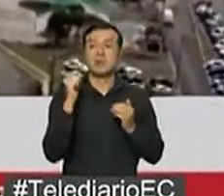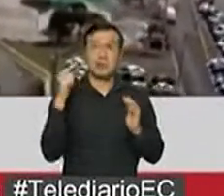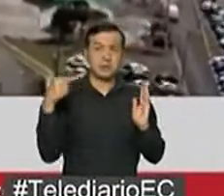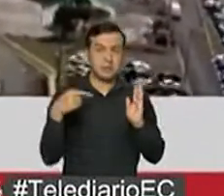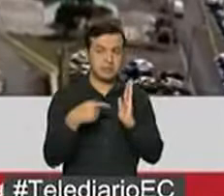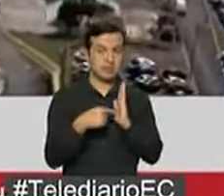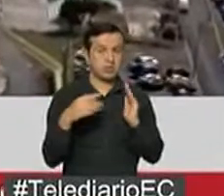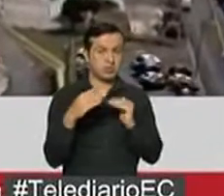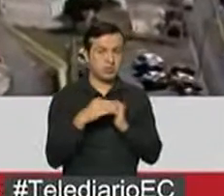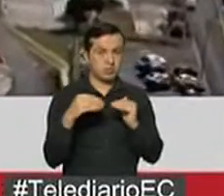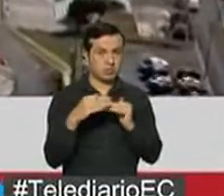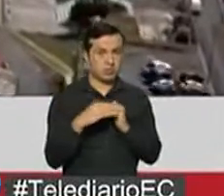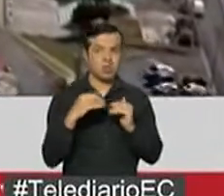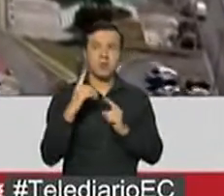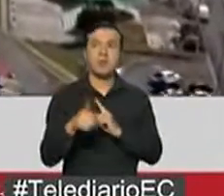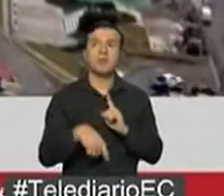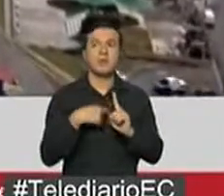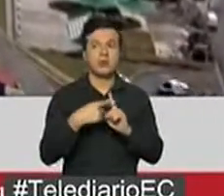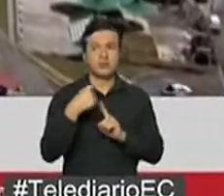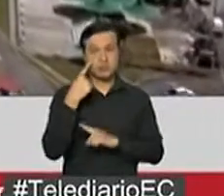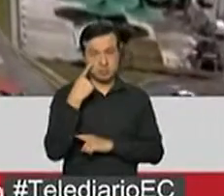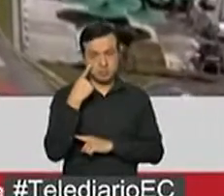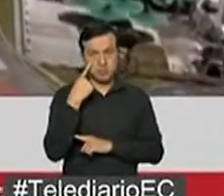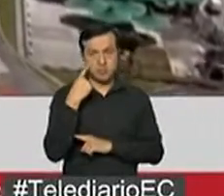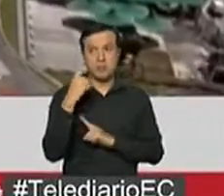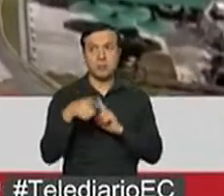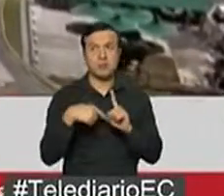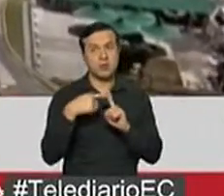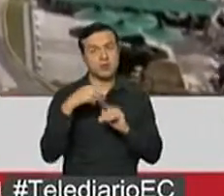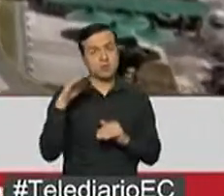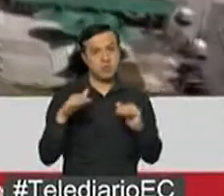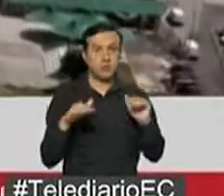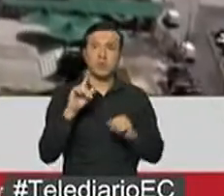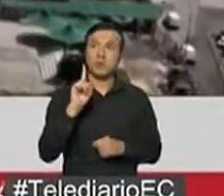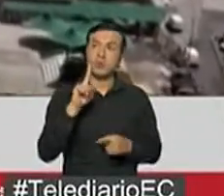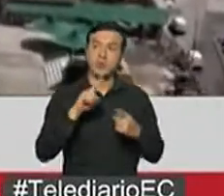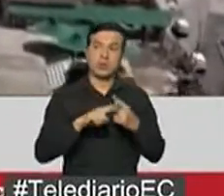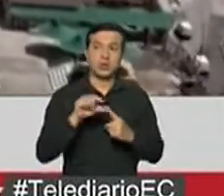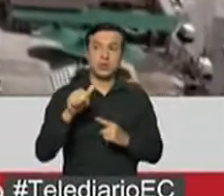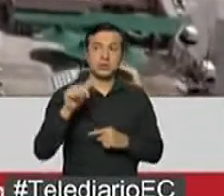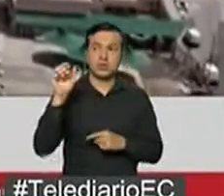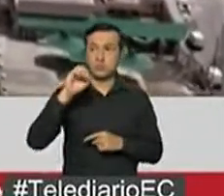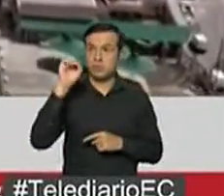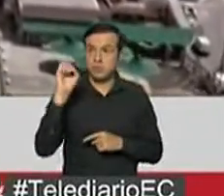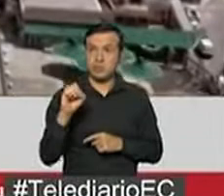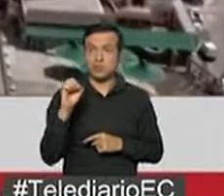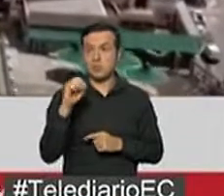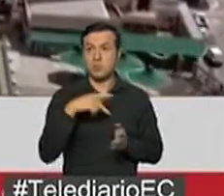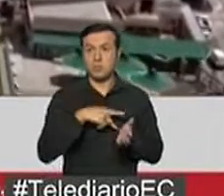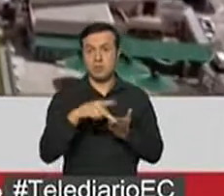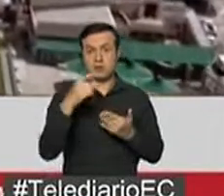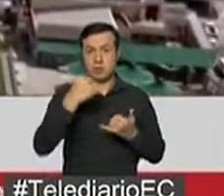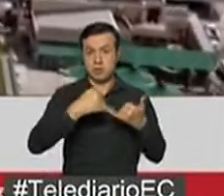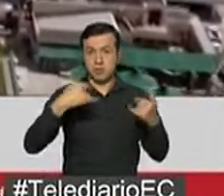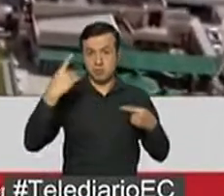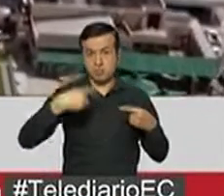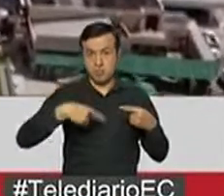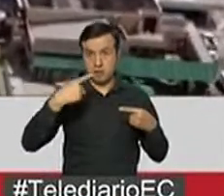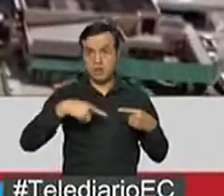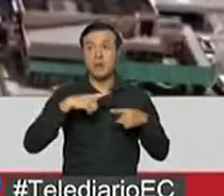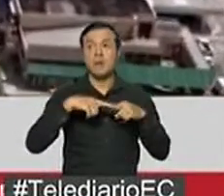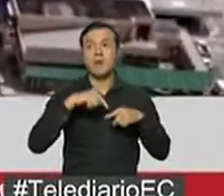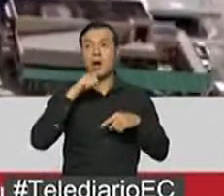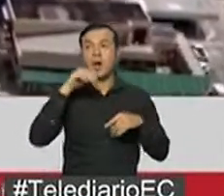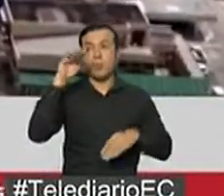mil dólares además un recargo variable de entre 1 y 10% por peaje dependiendo del nivel de